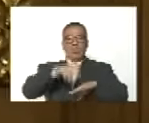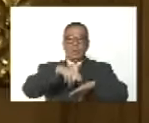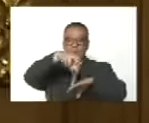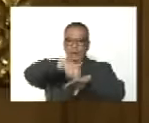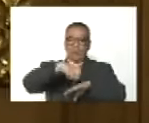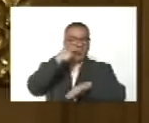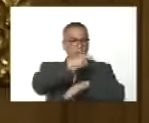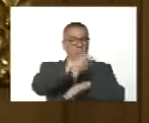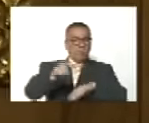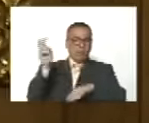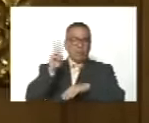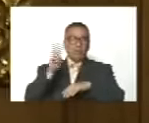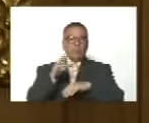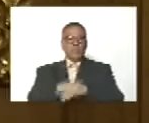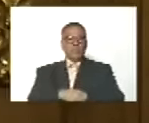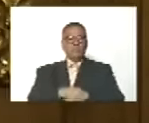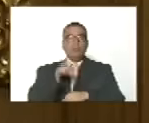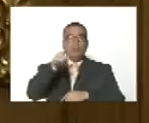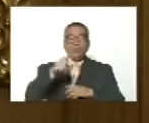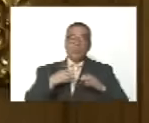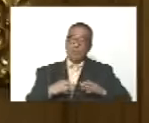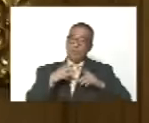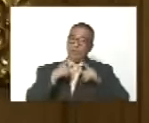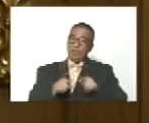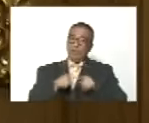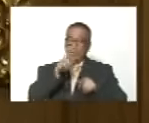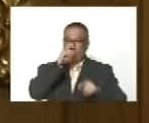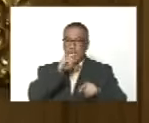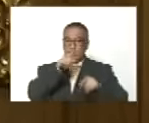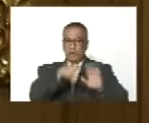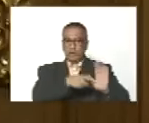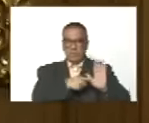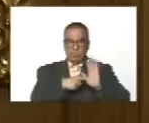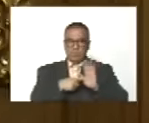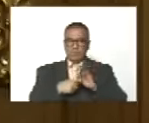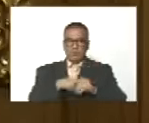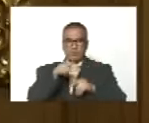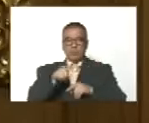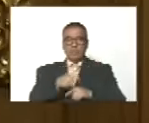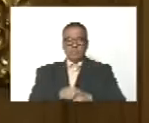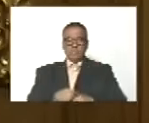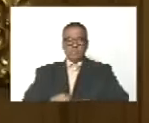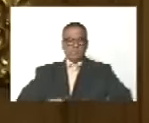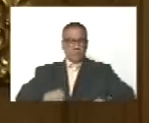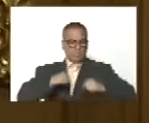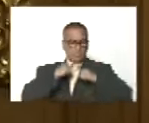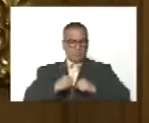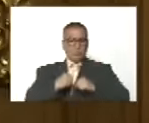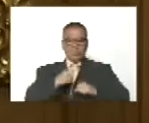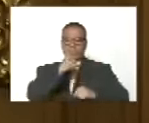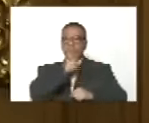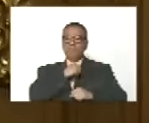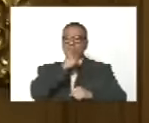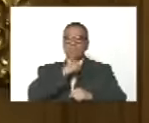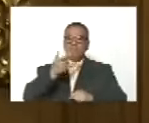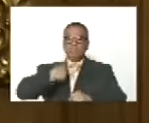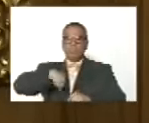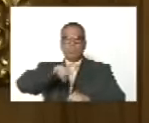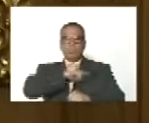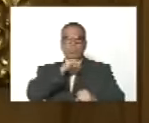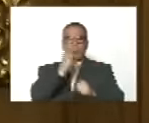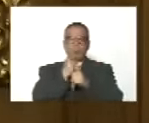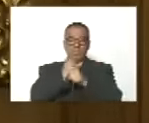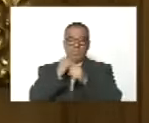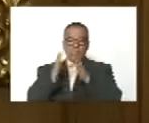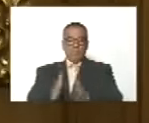al pueblo de Venezuela. Pero en estos años se han conseguido con una firme resistencia de nuestros trabajadores y de